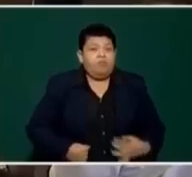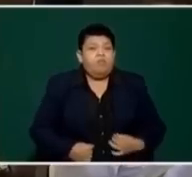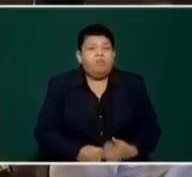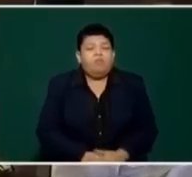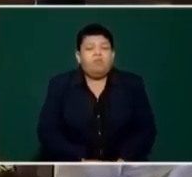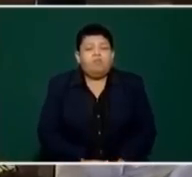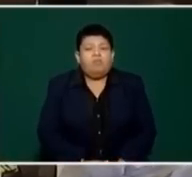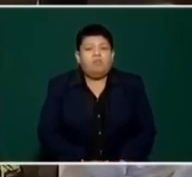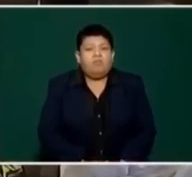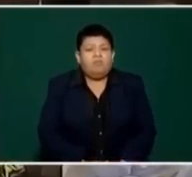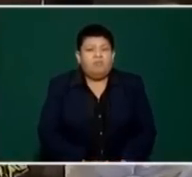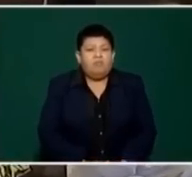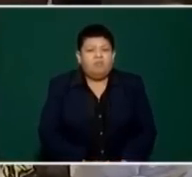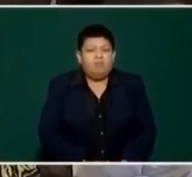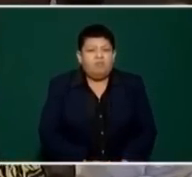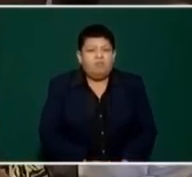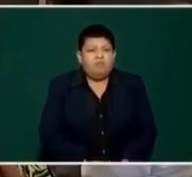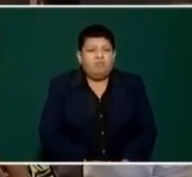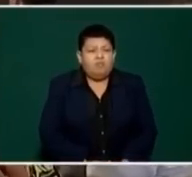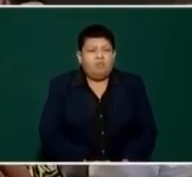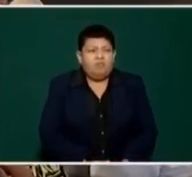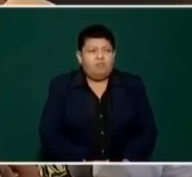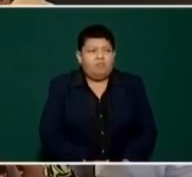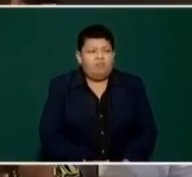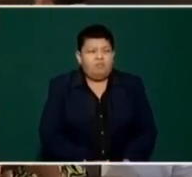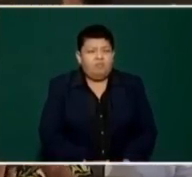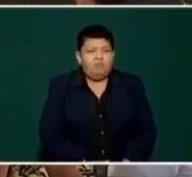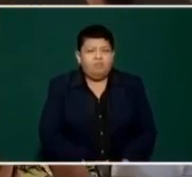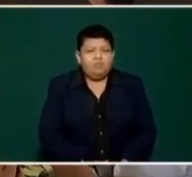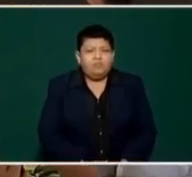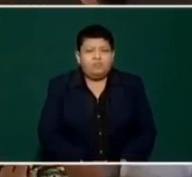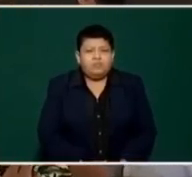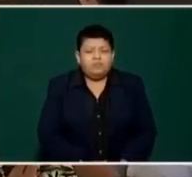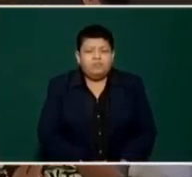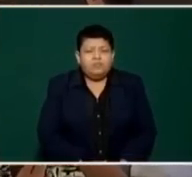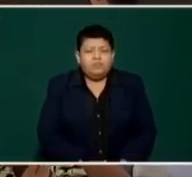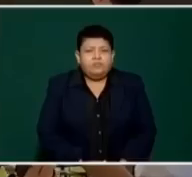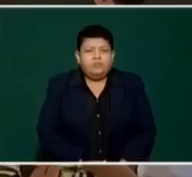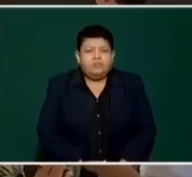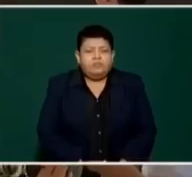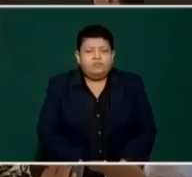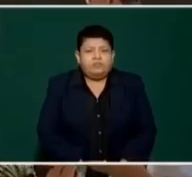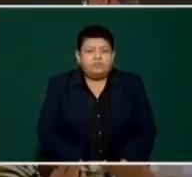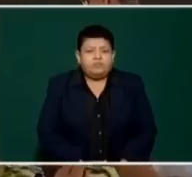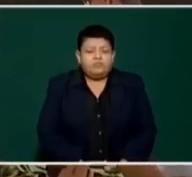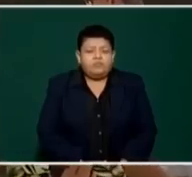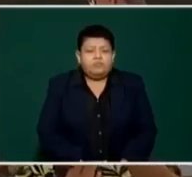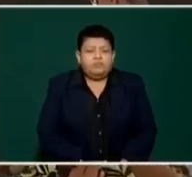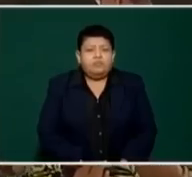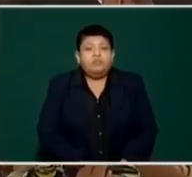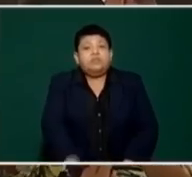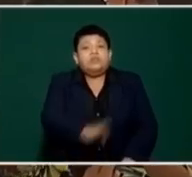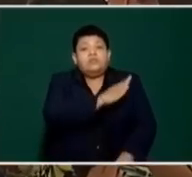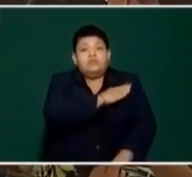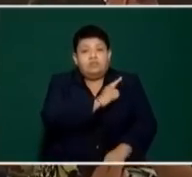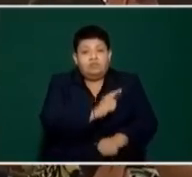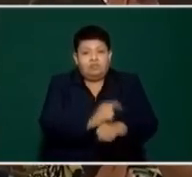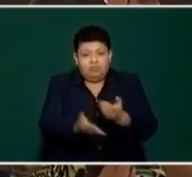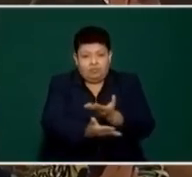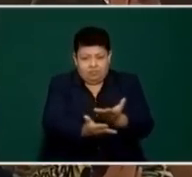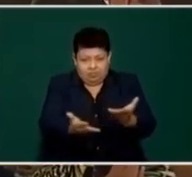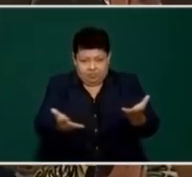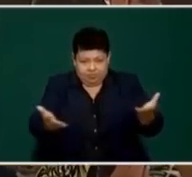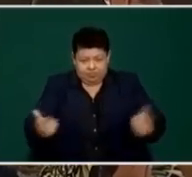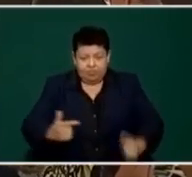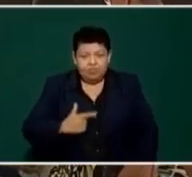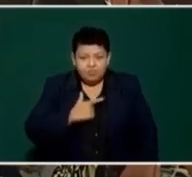nos informa. Gracias, señor. Que nos da mucho gusto. Gracias, señor. Buenos días. Con el